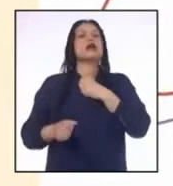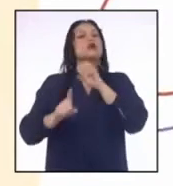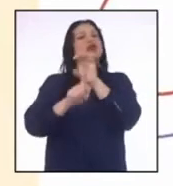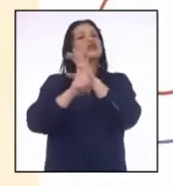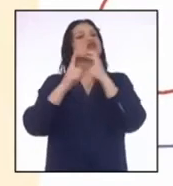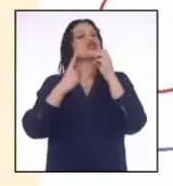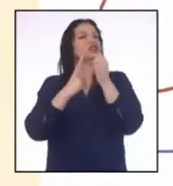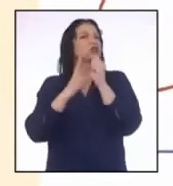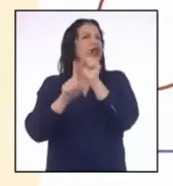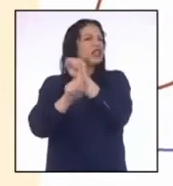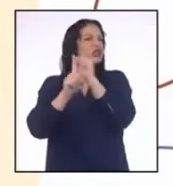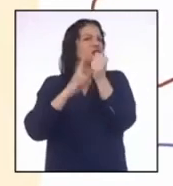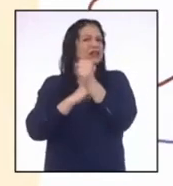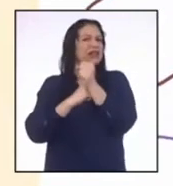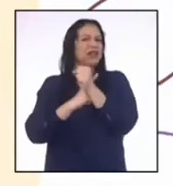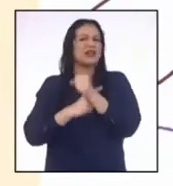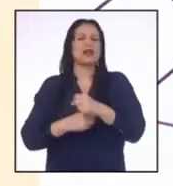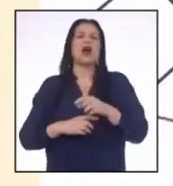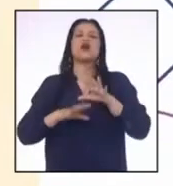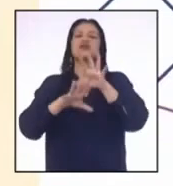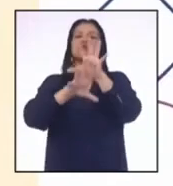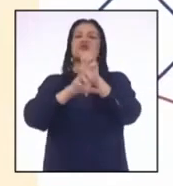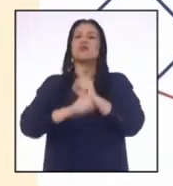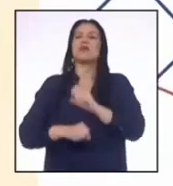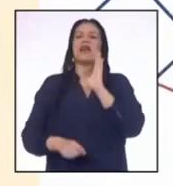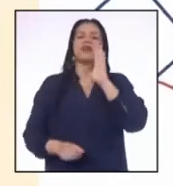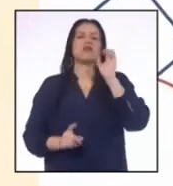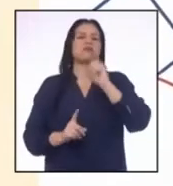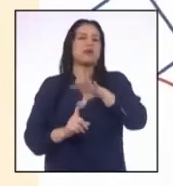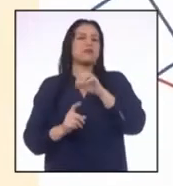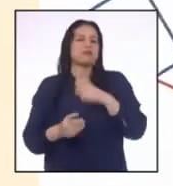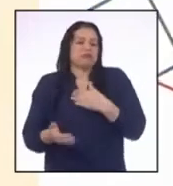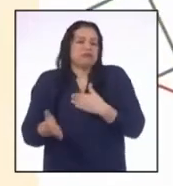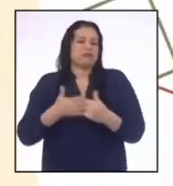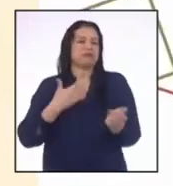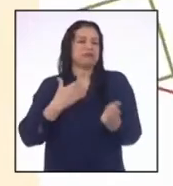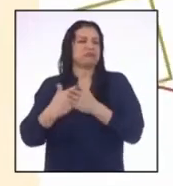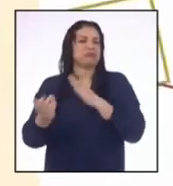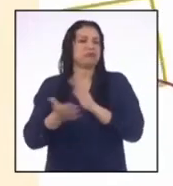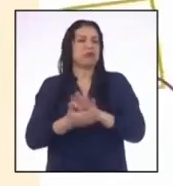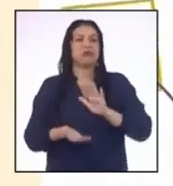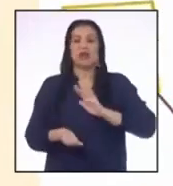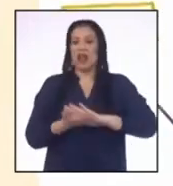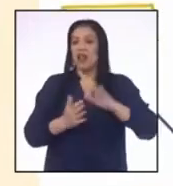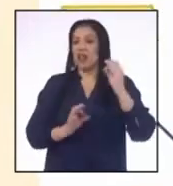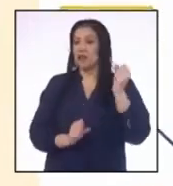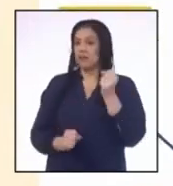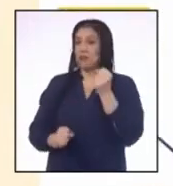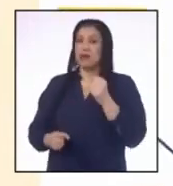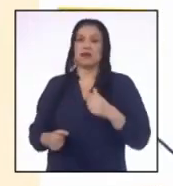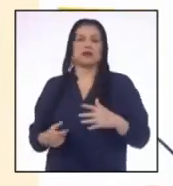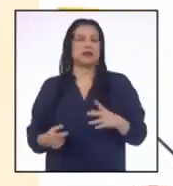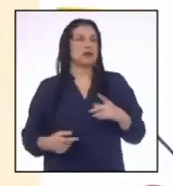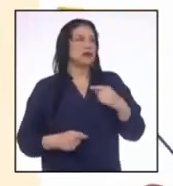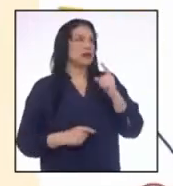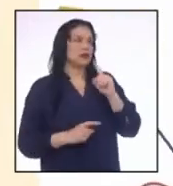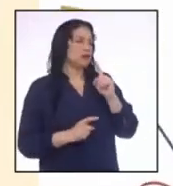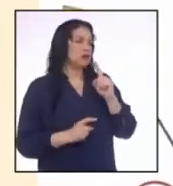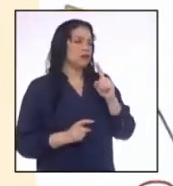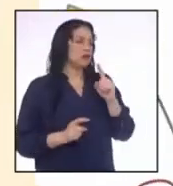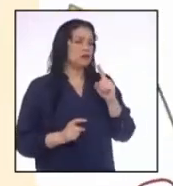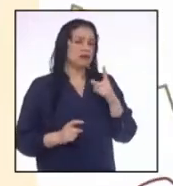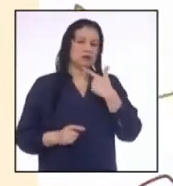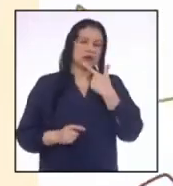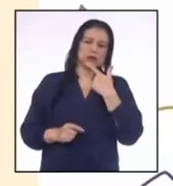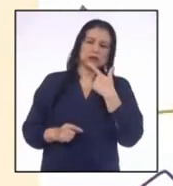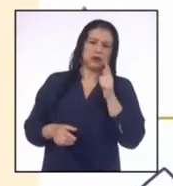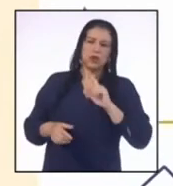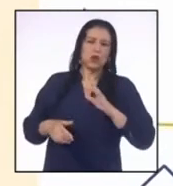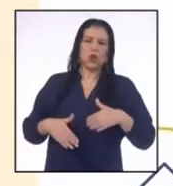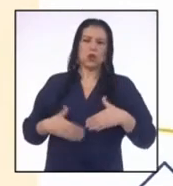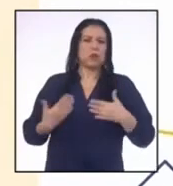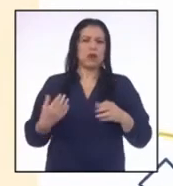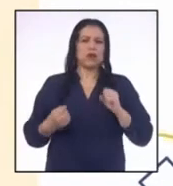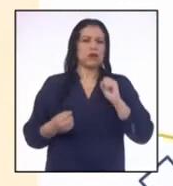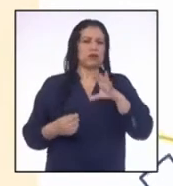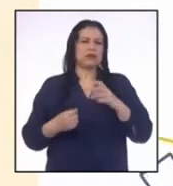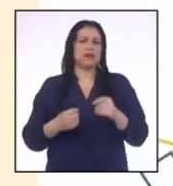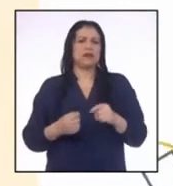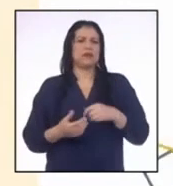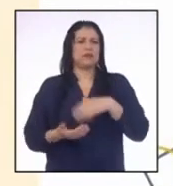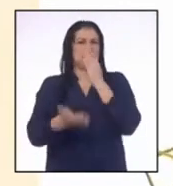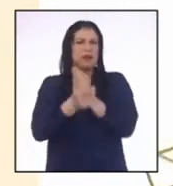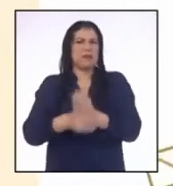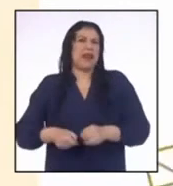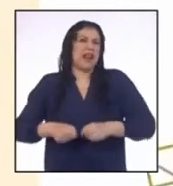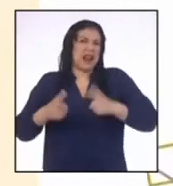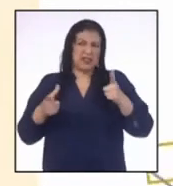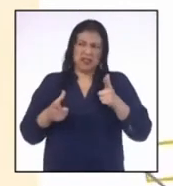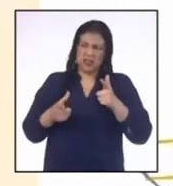muy acostumbrada a contaminar y poco preocupada en limpiar. No, pero no puedo decir que el problema es grande,